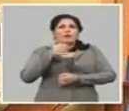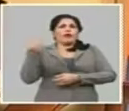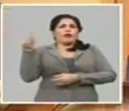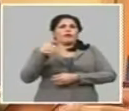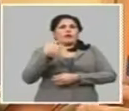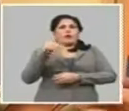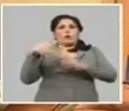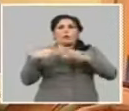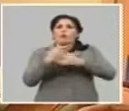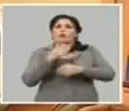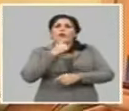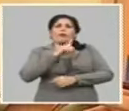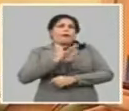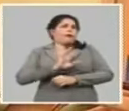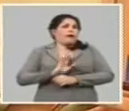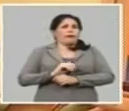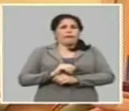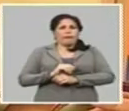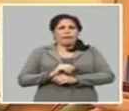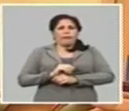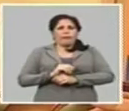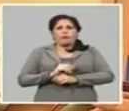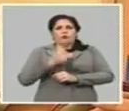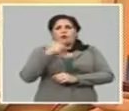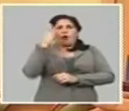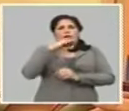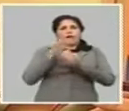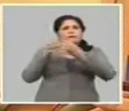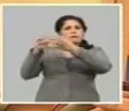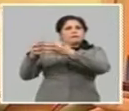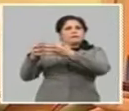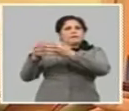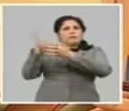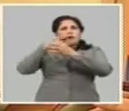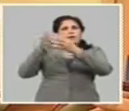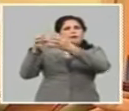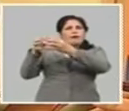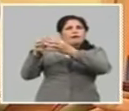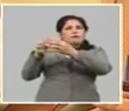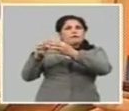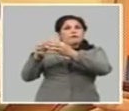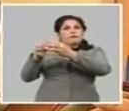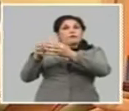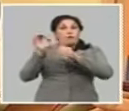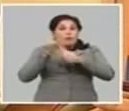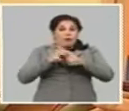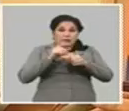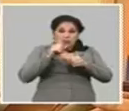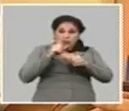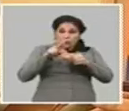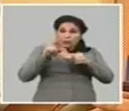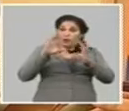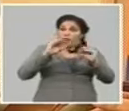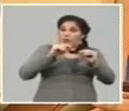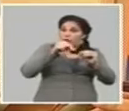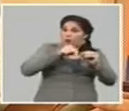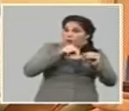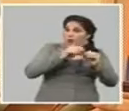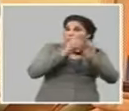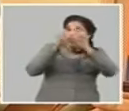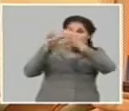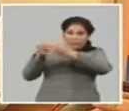los últimos días por ejemplo y no han estado en el aislamiento que van a tener los que llegan desde las observa noche de ayer